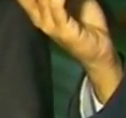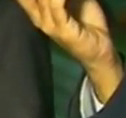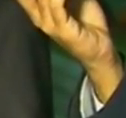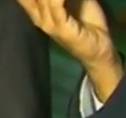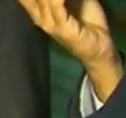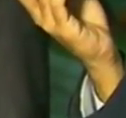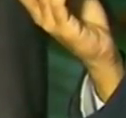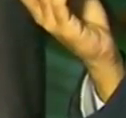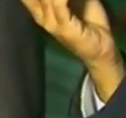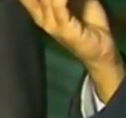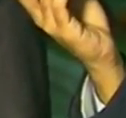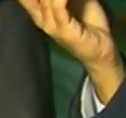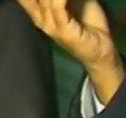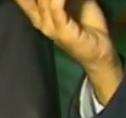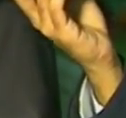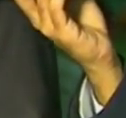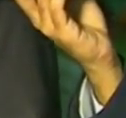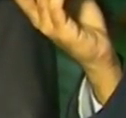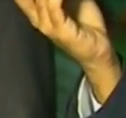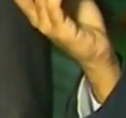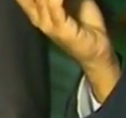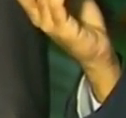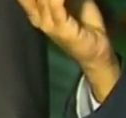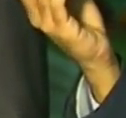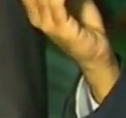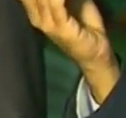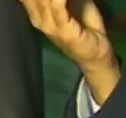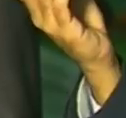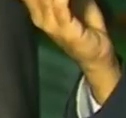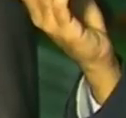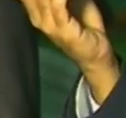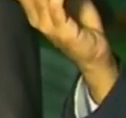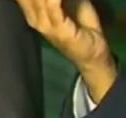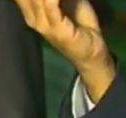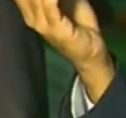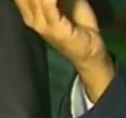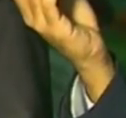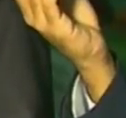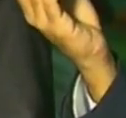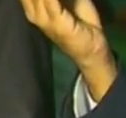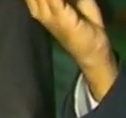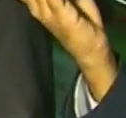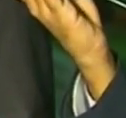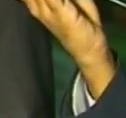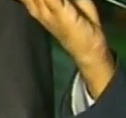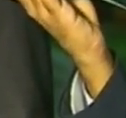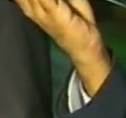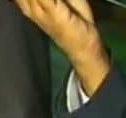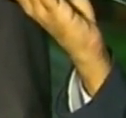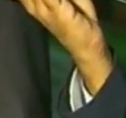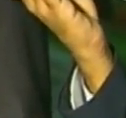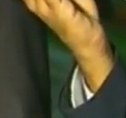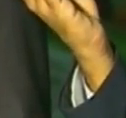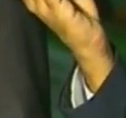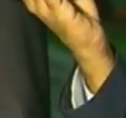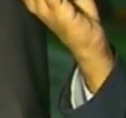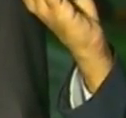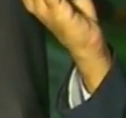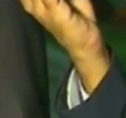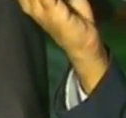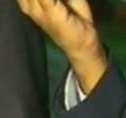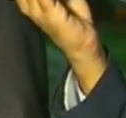la corresponsabilidad. Tiene elementos fundamentales. La ley establece, por un lado, el